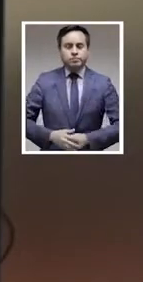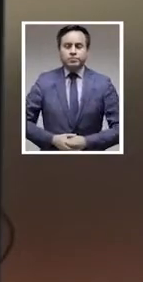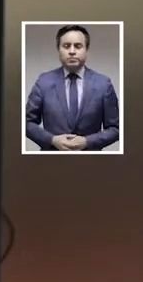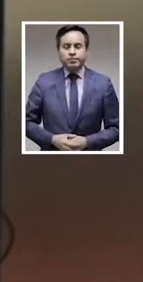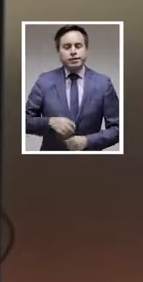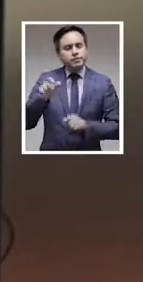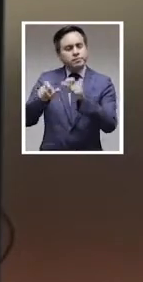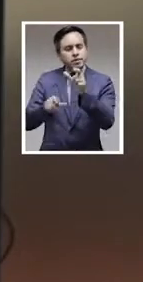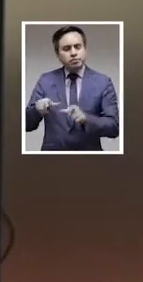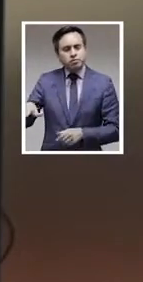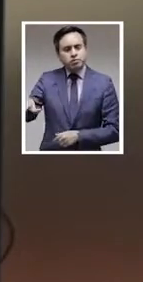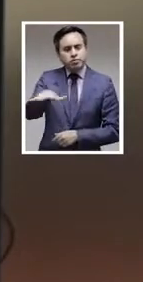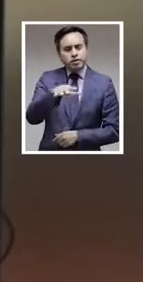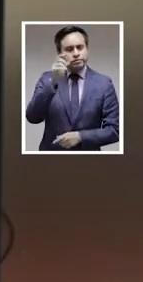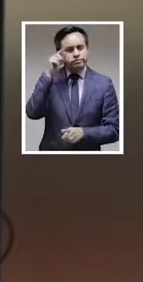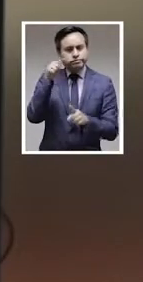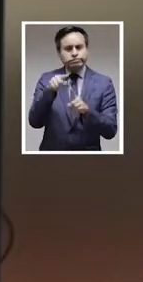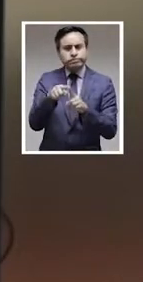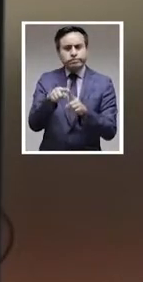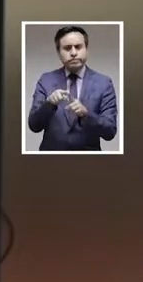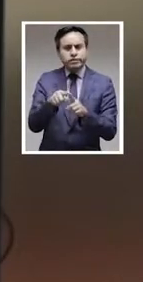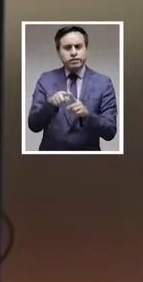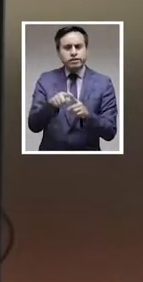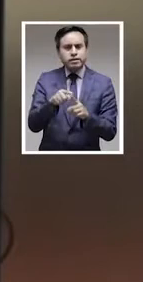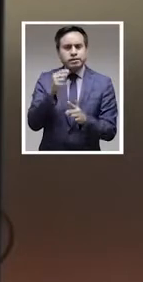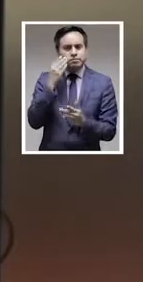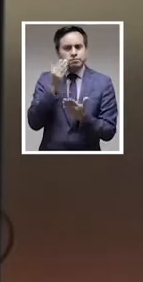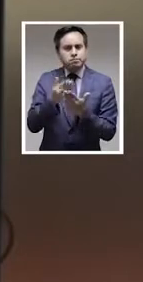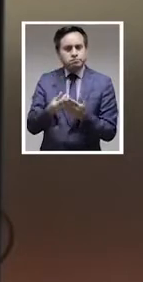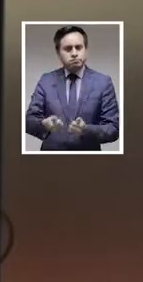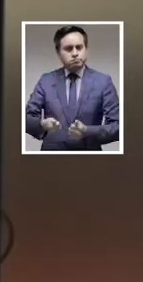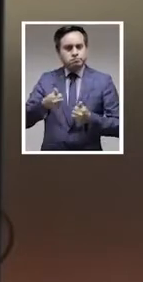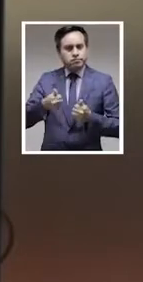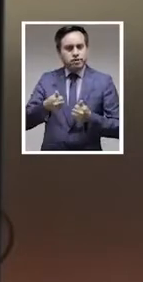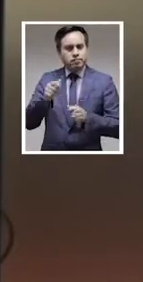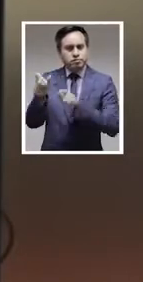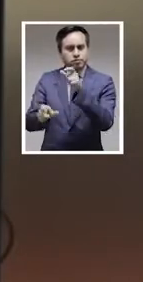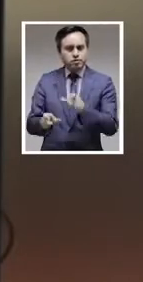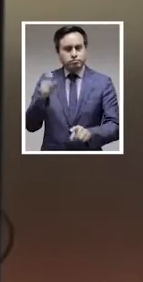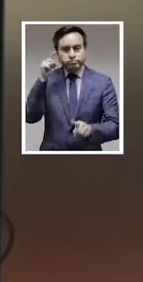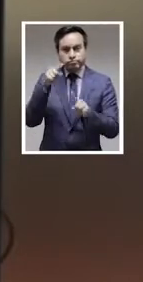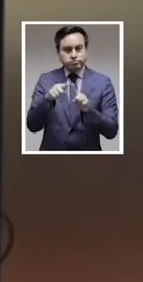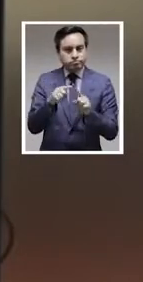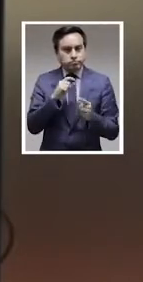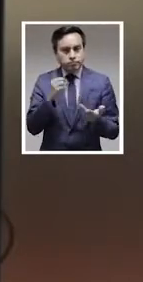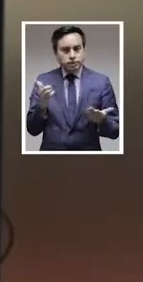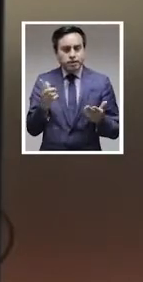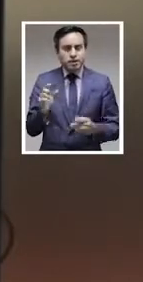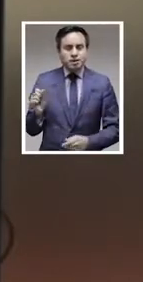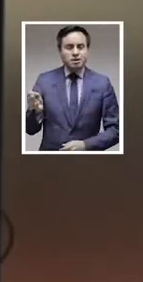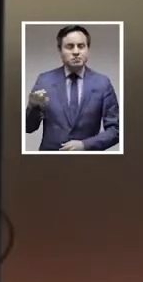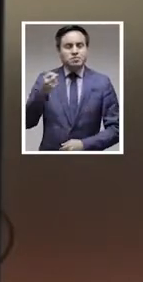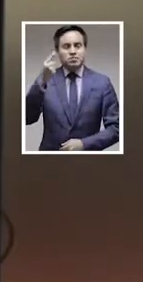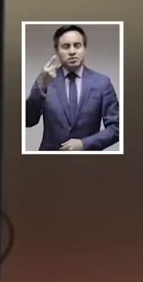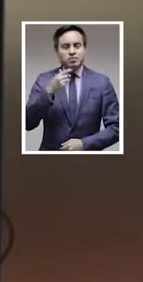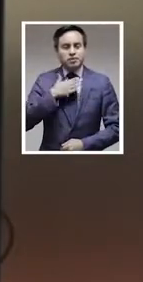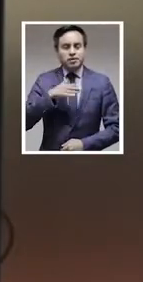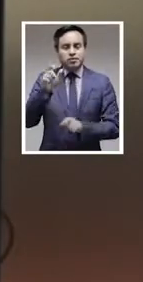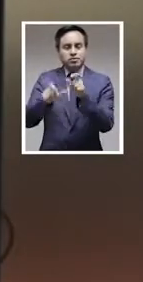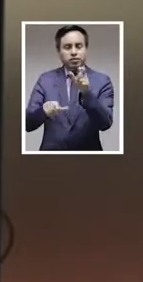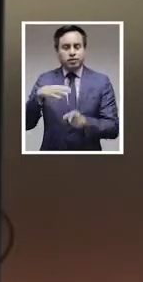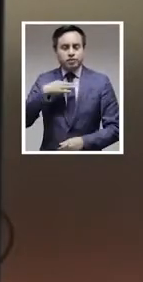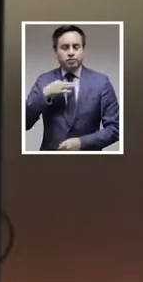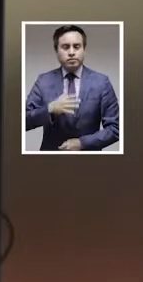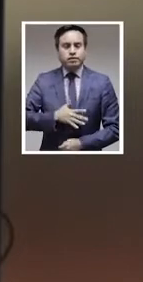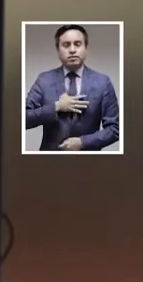de personas, de bienestar de las personas apuntamos? Primero, nos gustaría que los ciudadanos